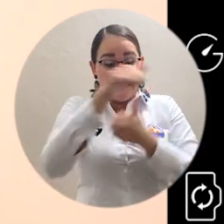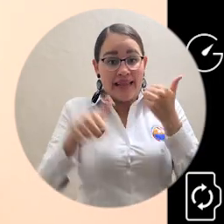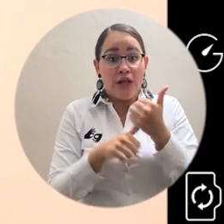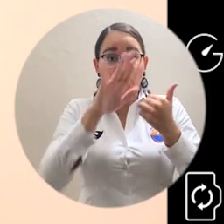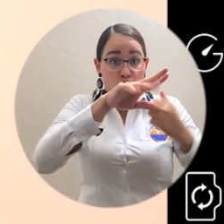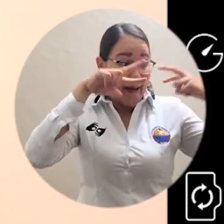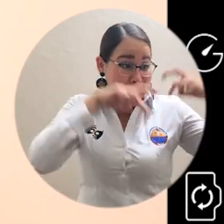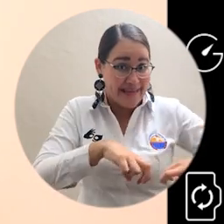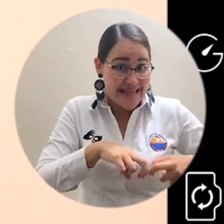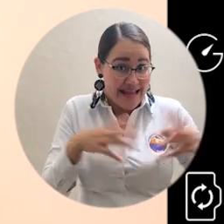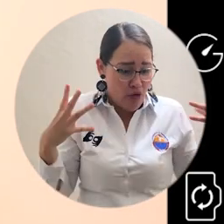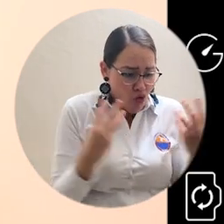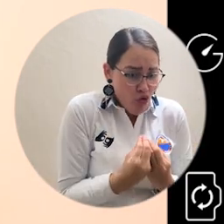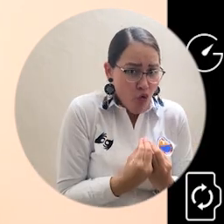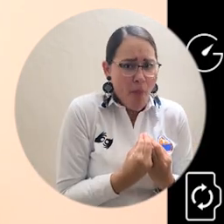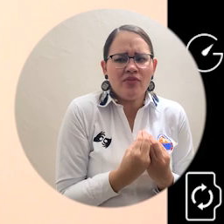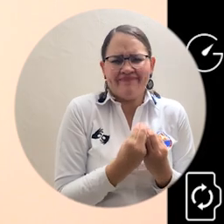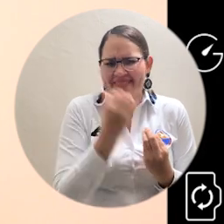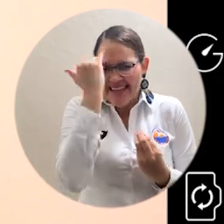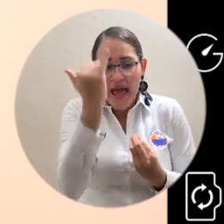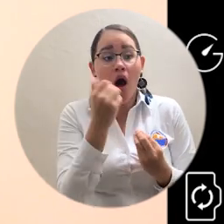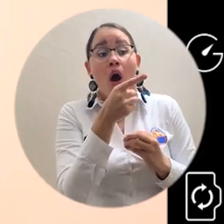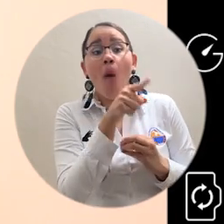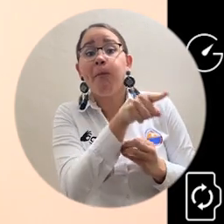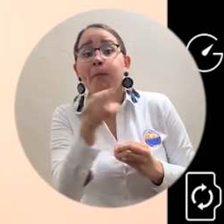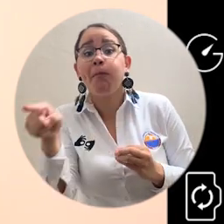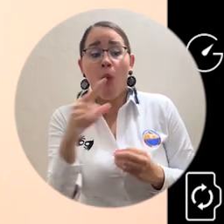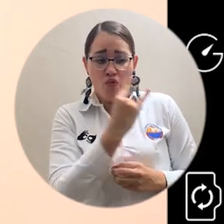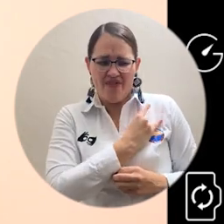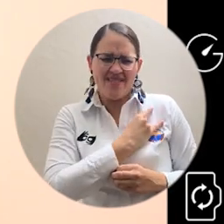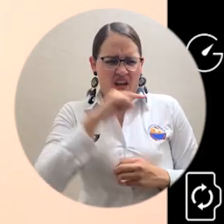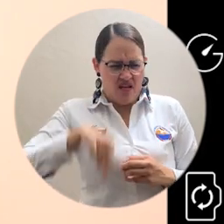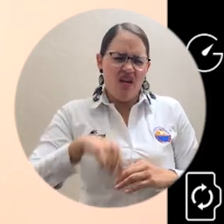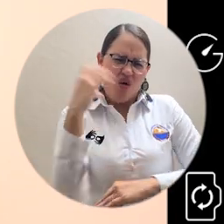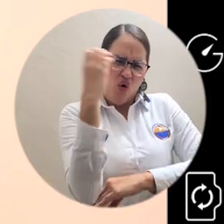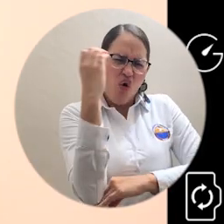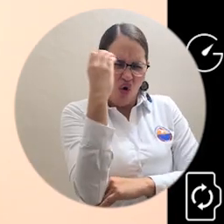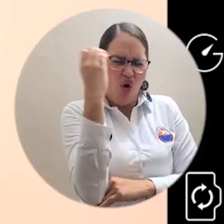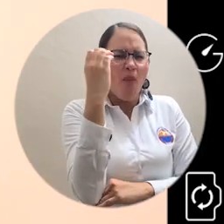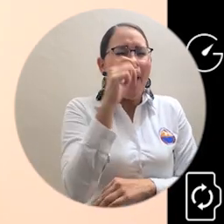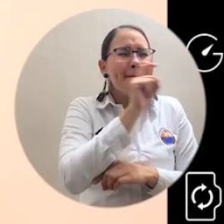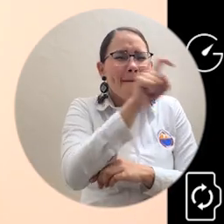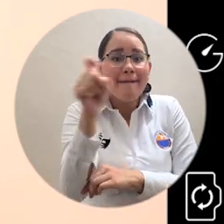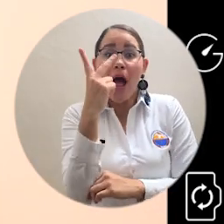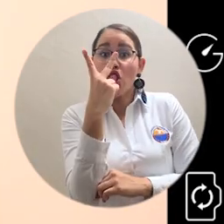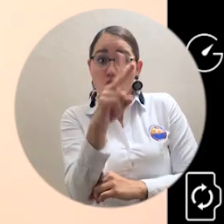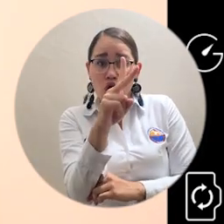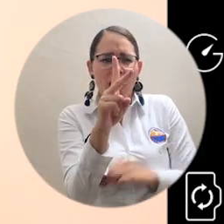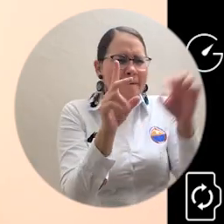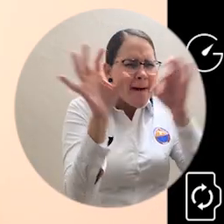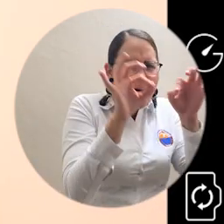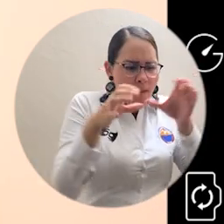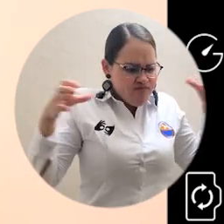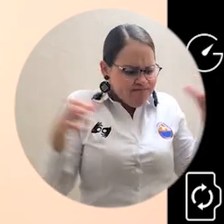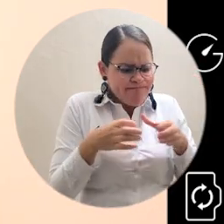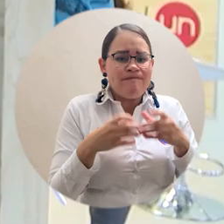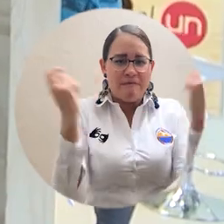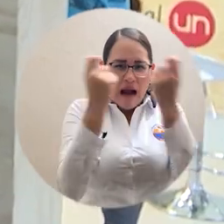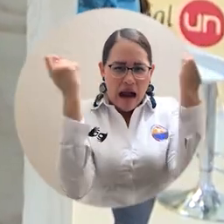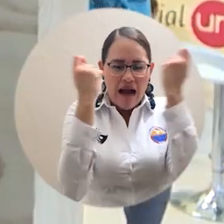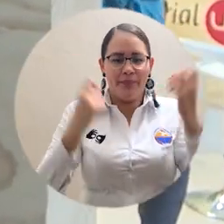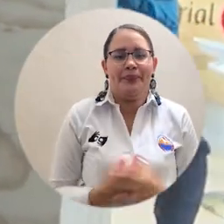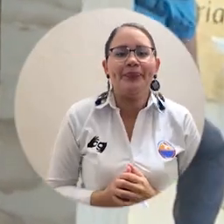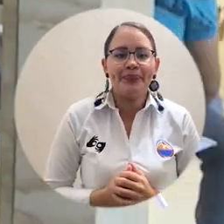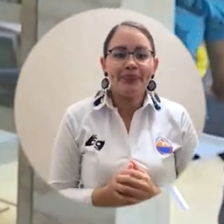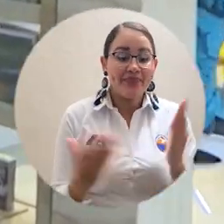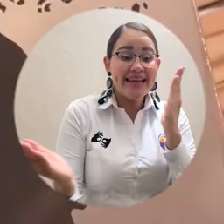de Investigación, se unió a esta importante campaña junto a otras 12 universidades del país. Conozcamos los detalles. Con